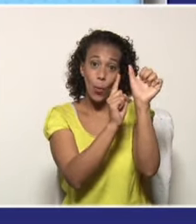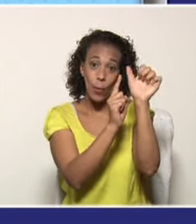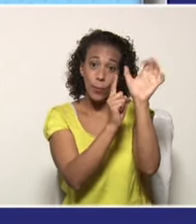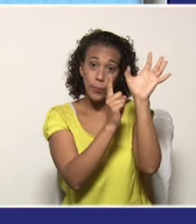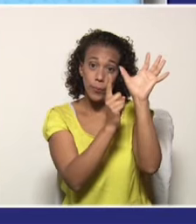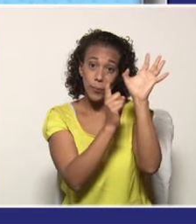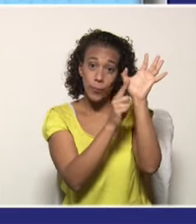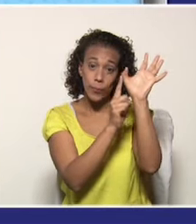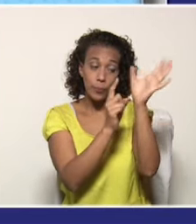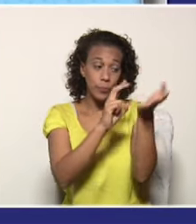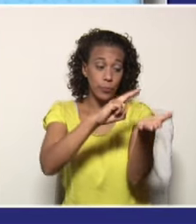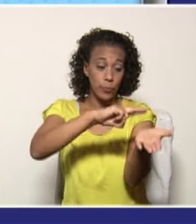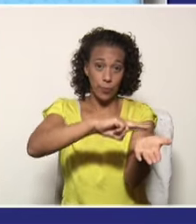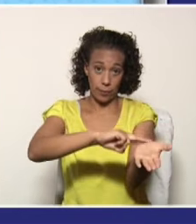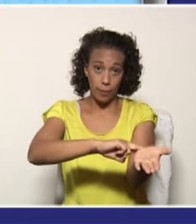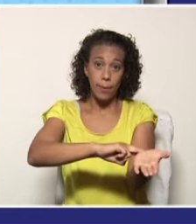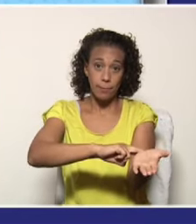pulgar. ¿Okay?